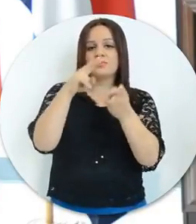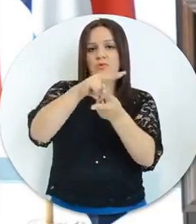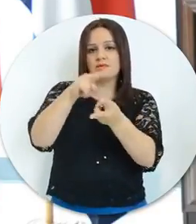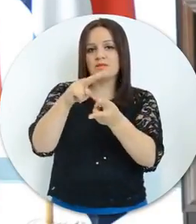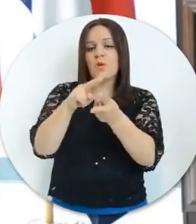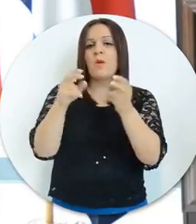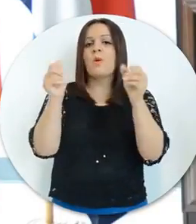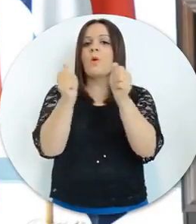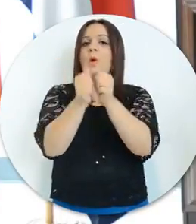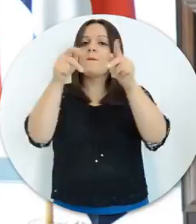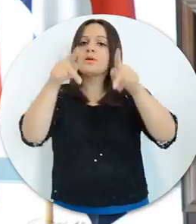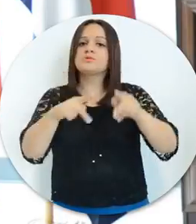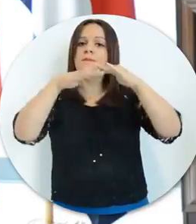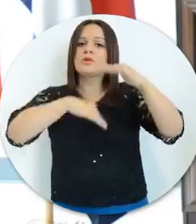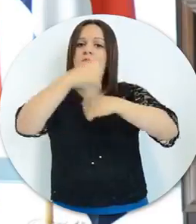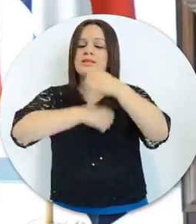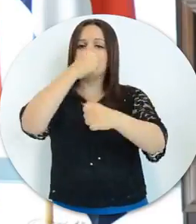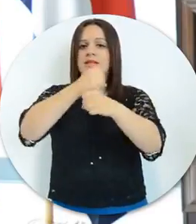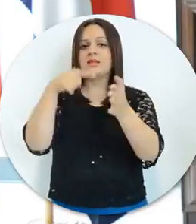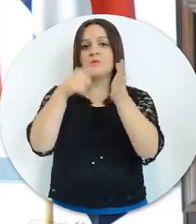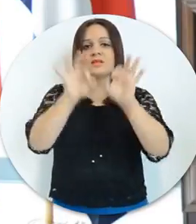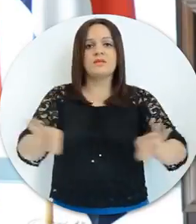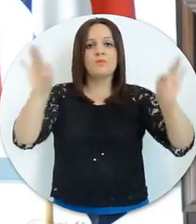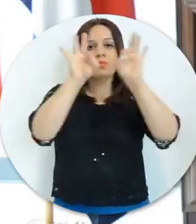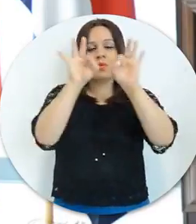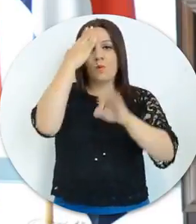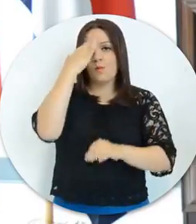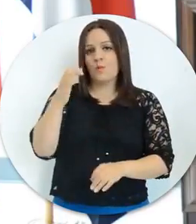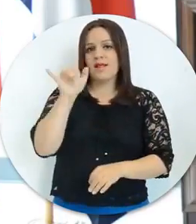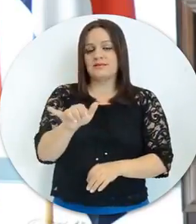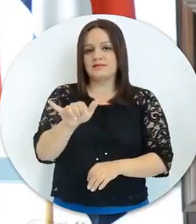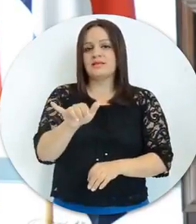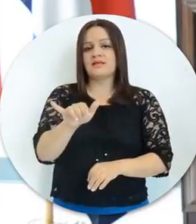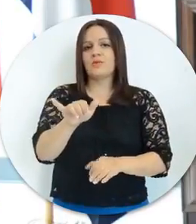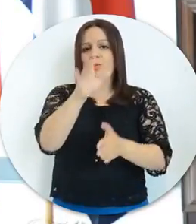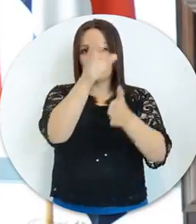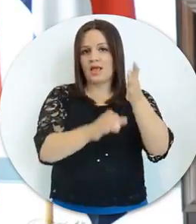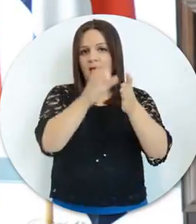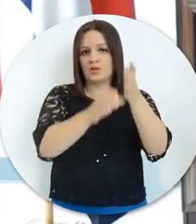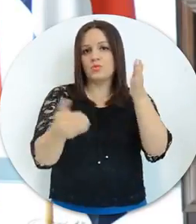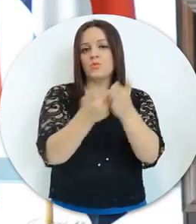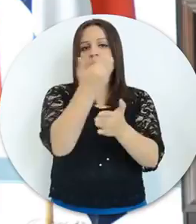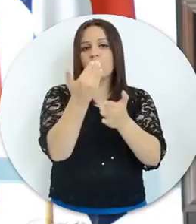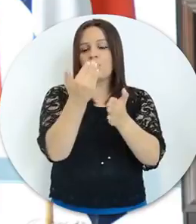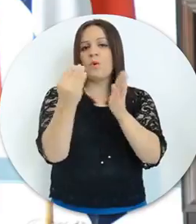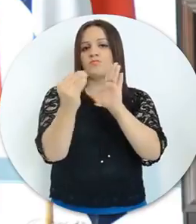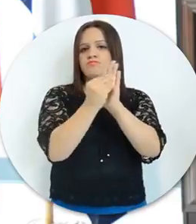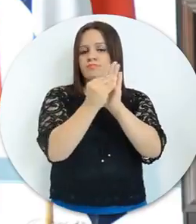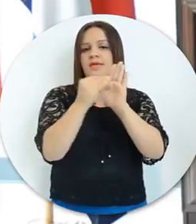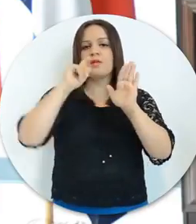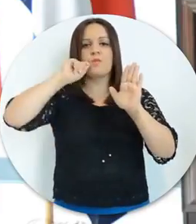personas menores de edad. Y es importantísimo porque así quedó un nuevo capítulo en nuestro código, un